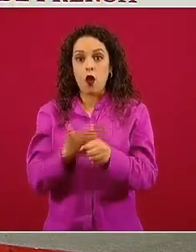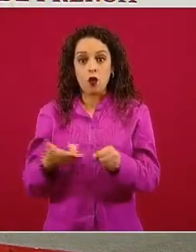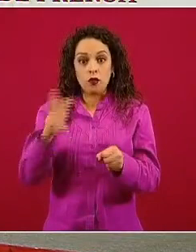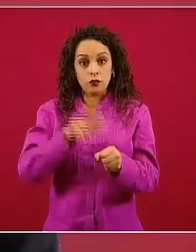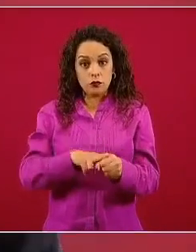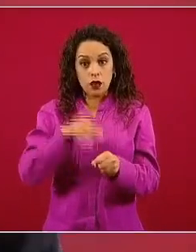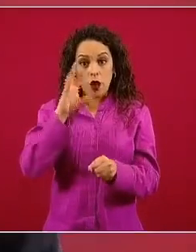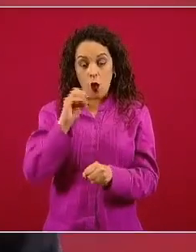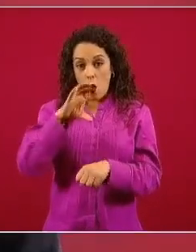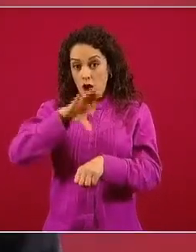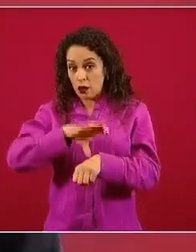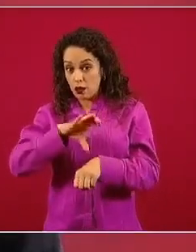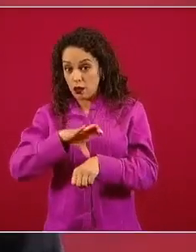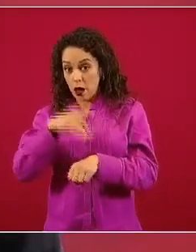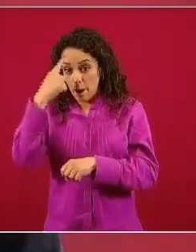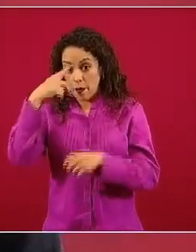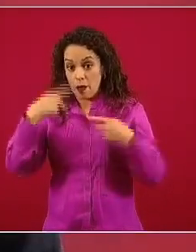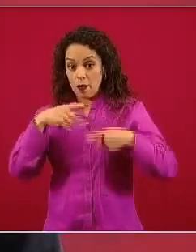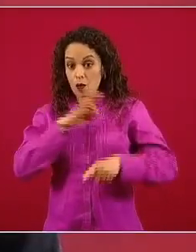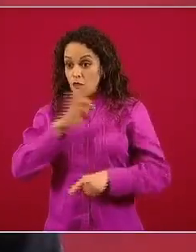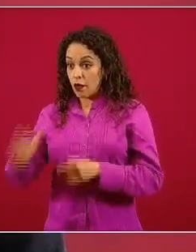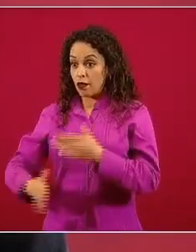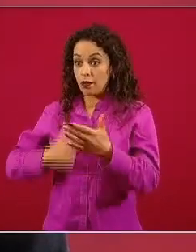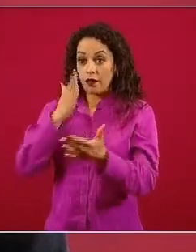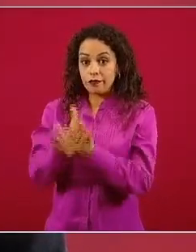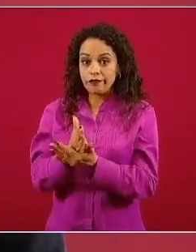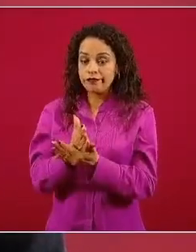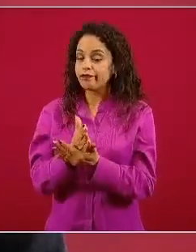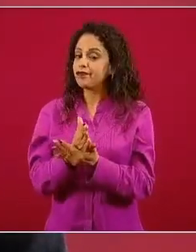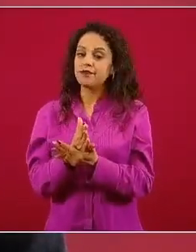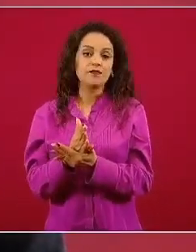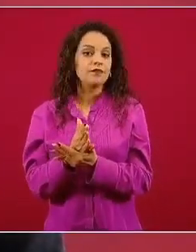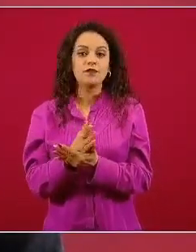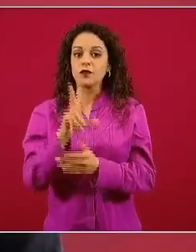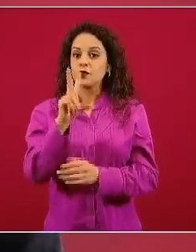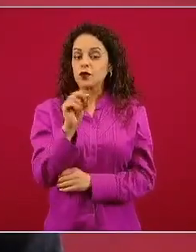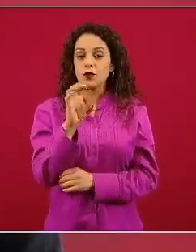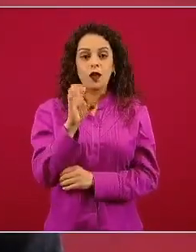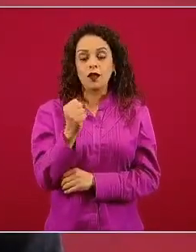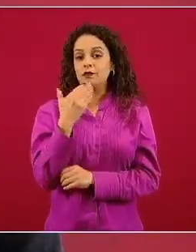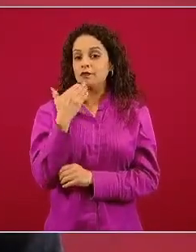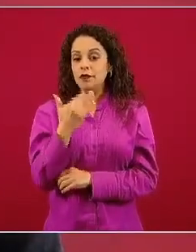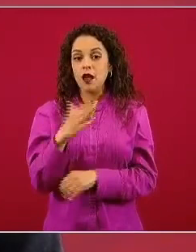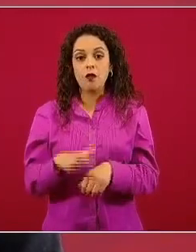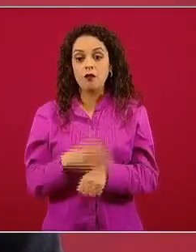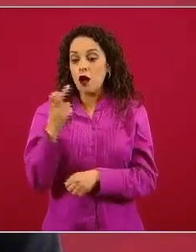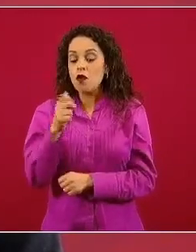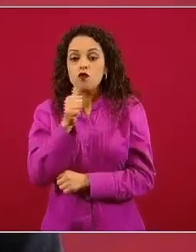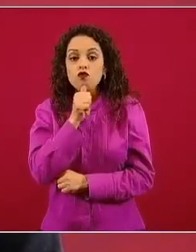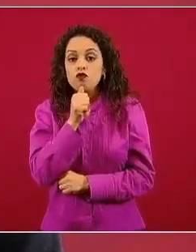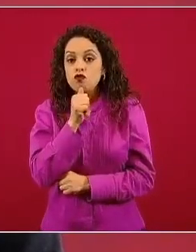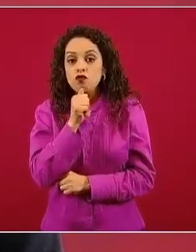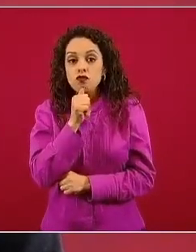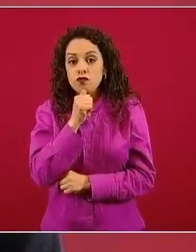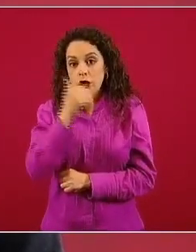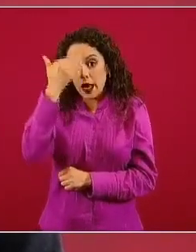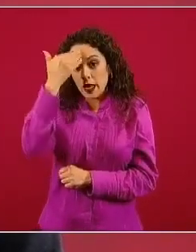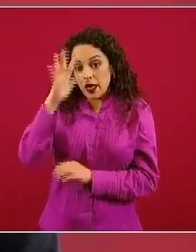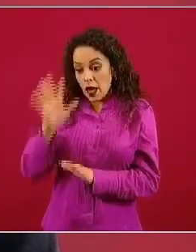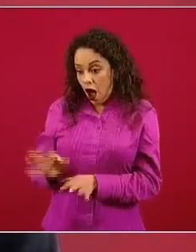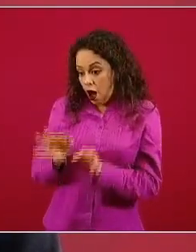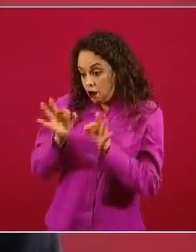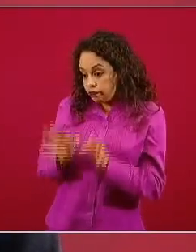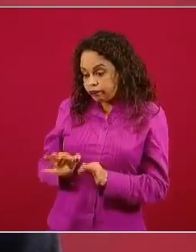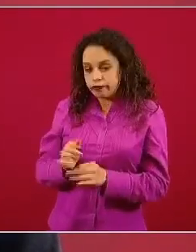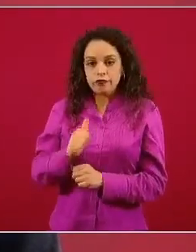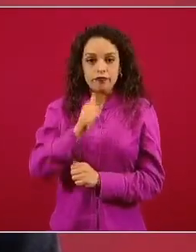hospitales, como para que las personas pudieran ir a demandarla, no es correcto, porque esta logística todavía no está definida.